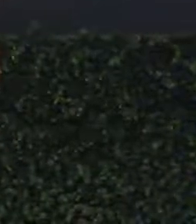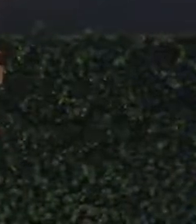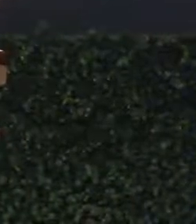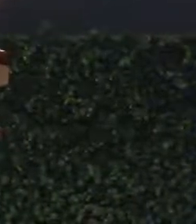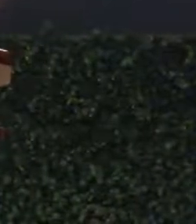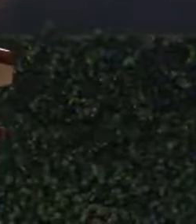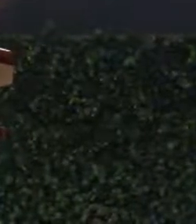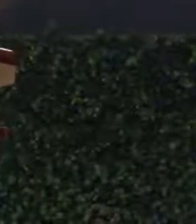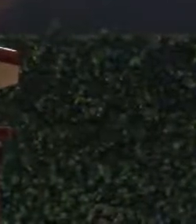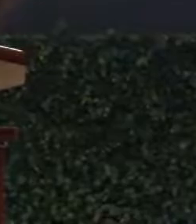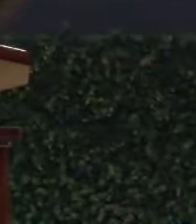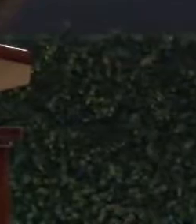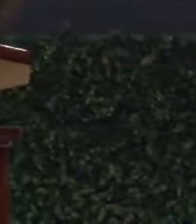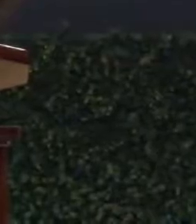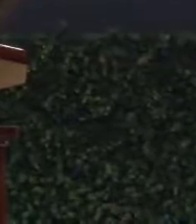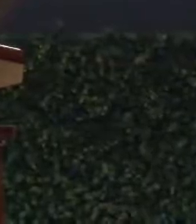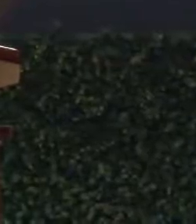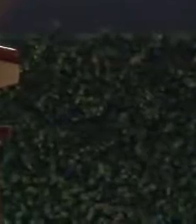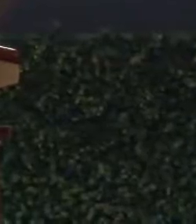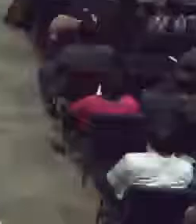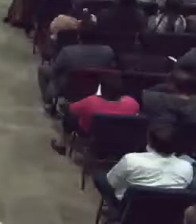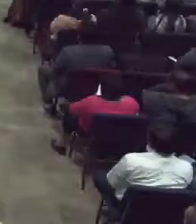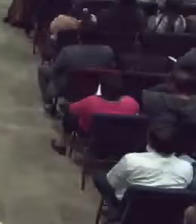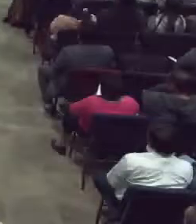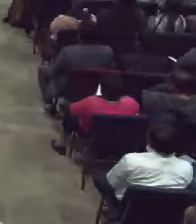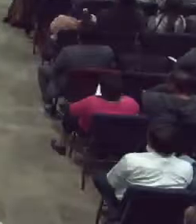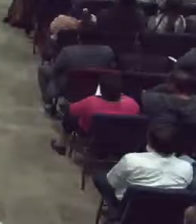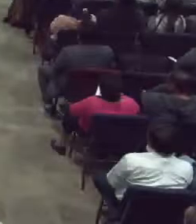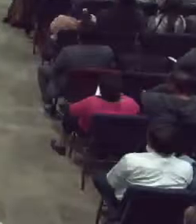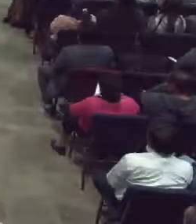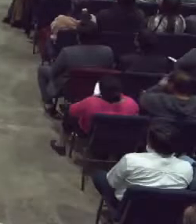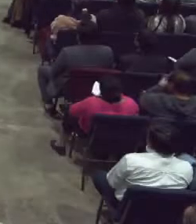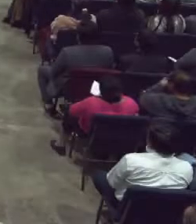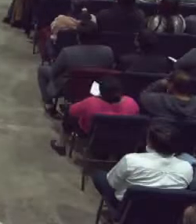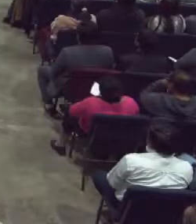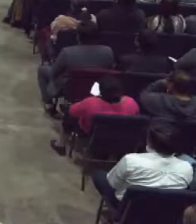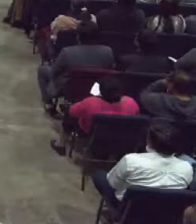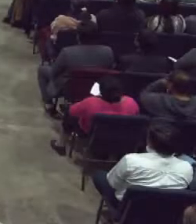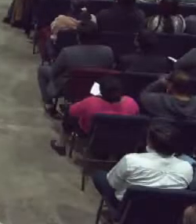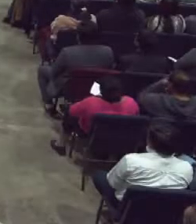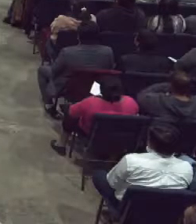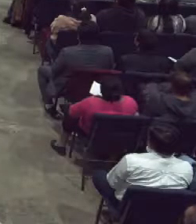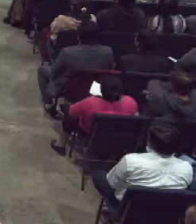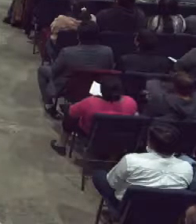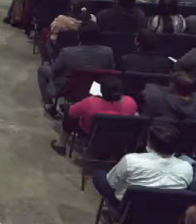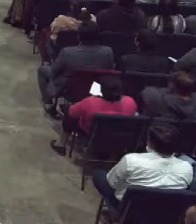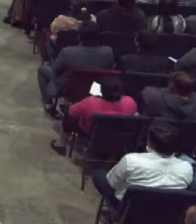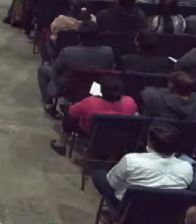yo persona a persona, el Señor me ha dado ayudas ministeriales que lo hacen.